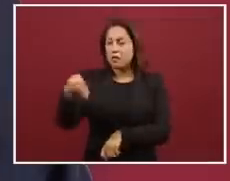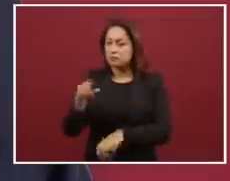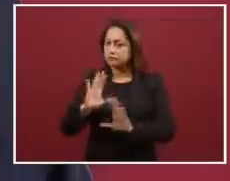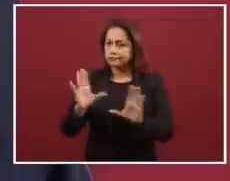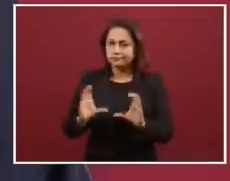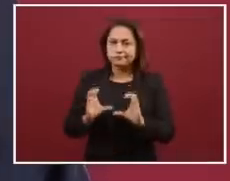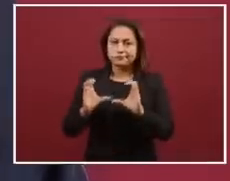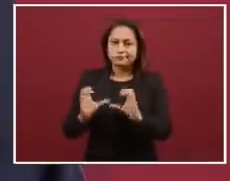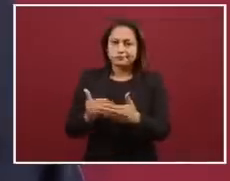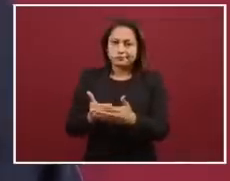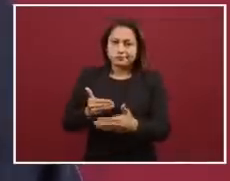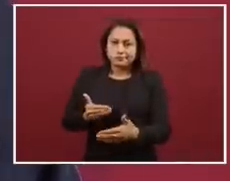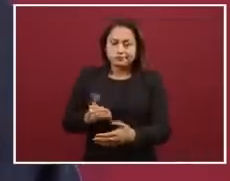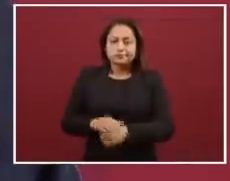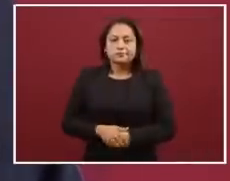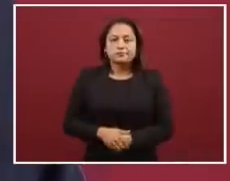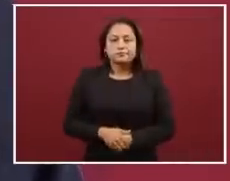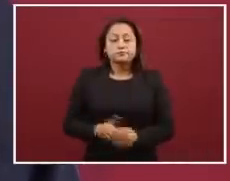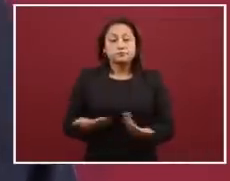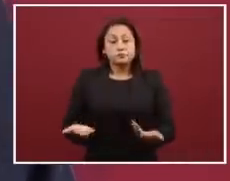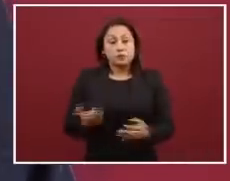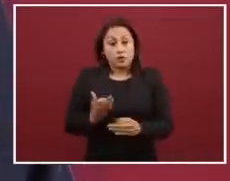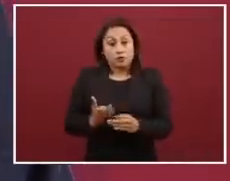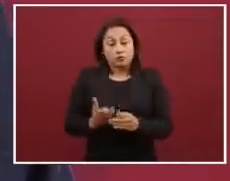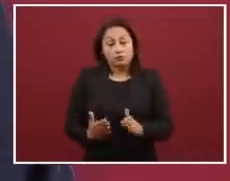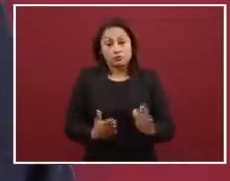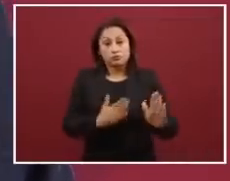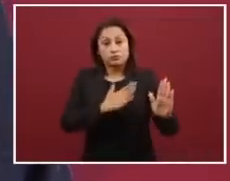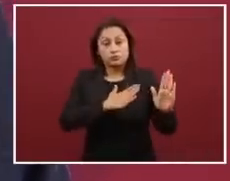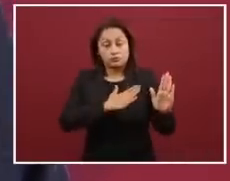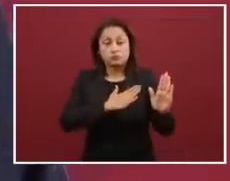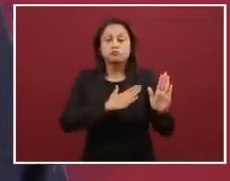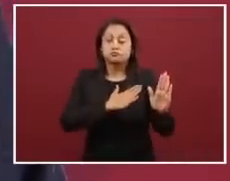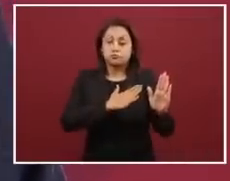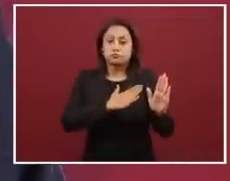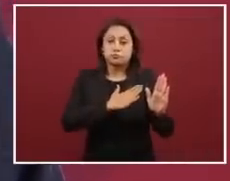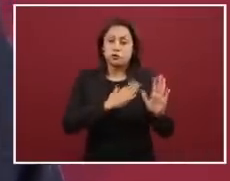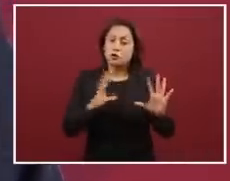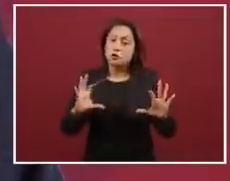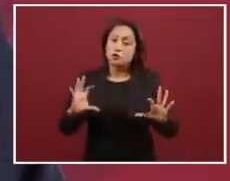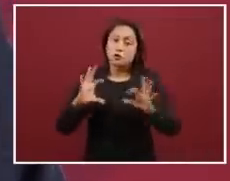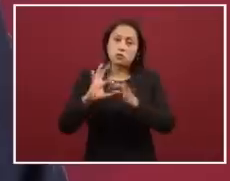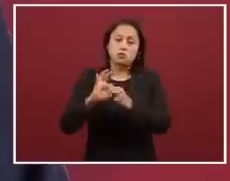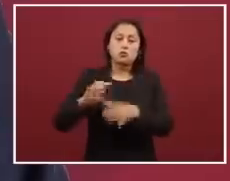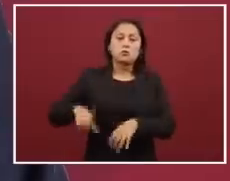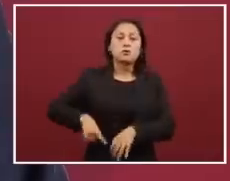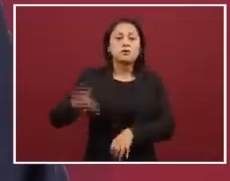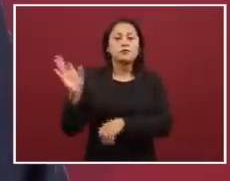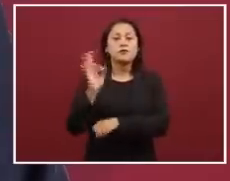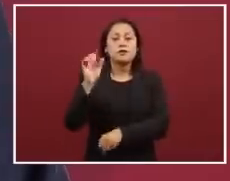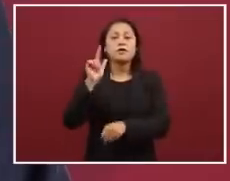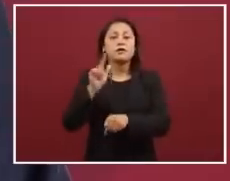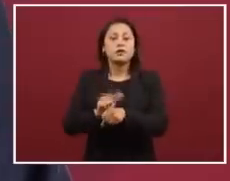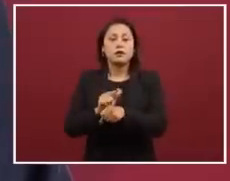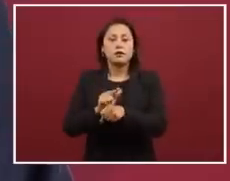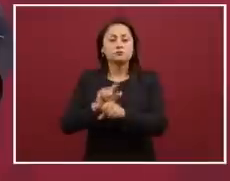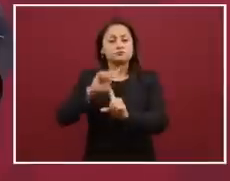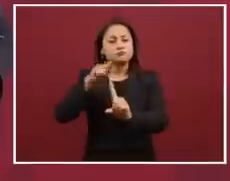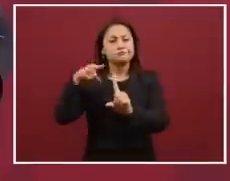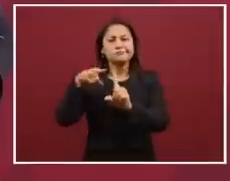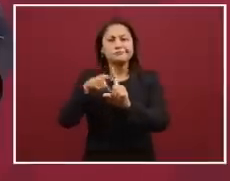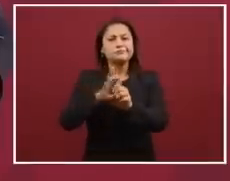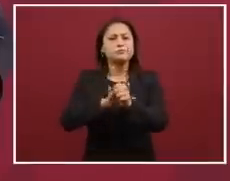compromiso está vigente, colaborar en todo con el gobierno federal para que este plan de